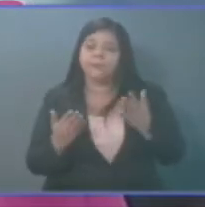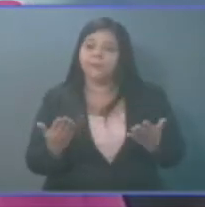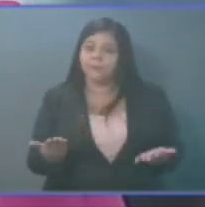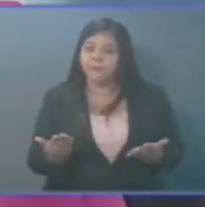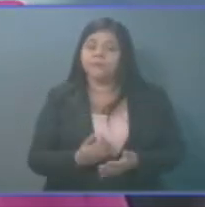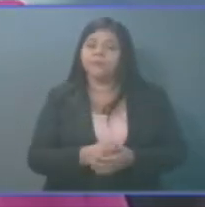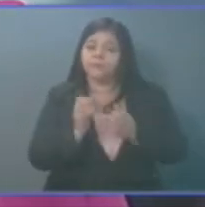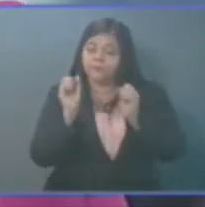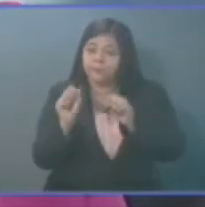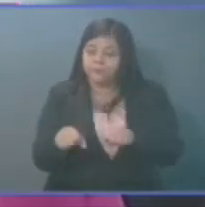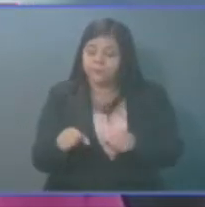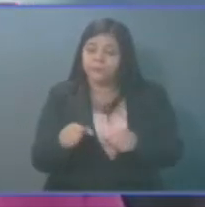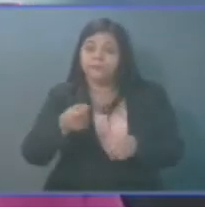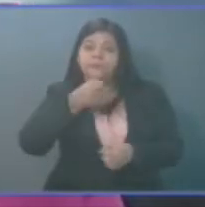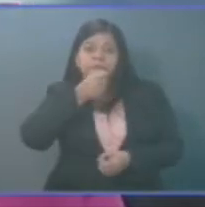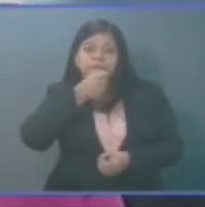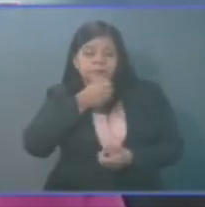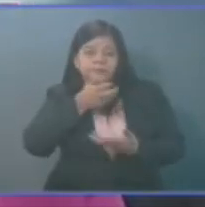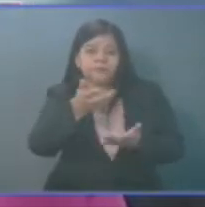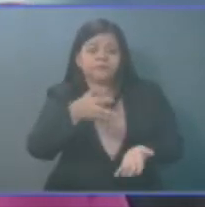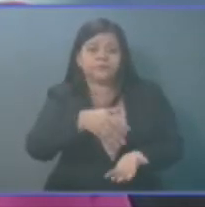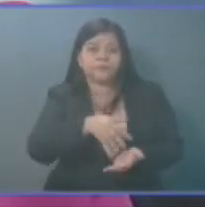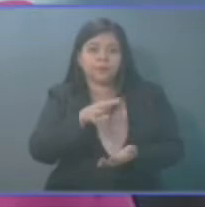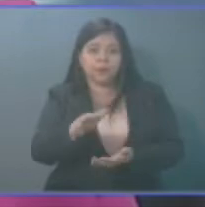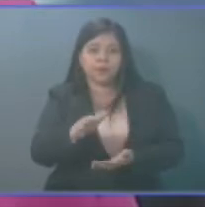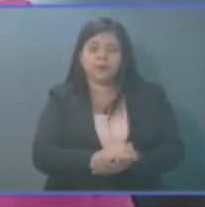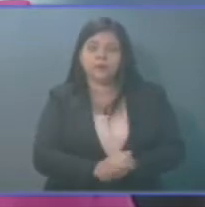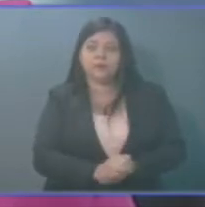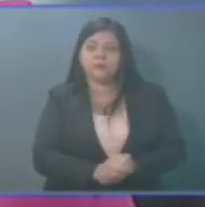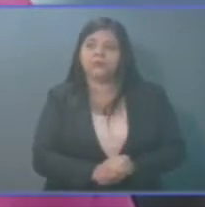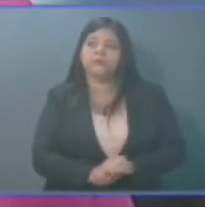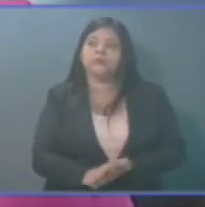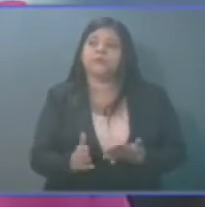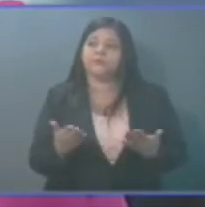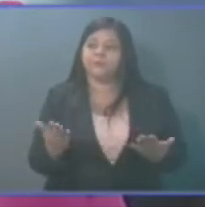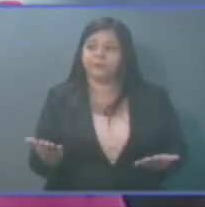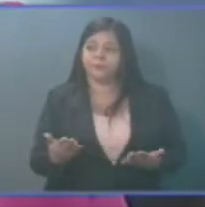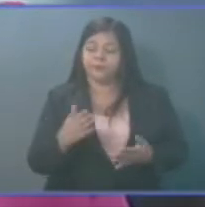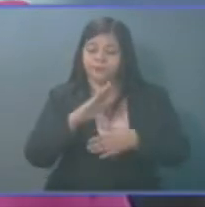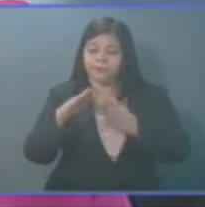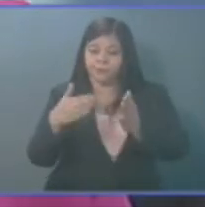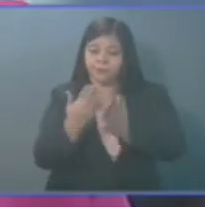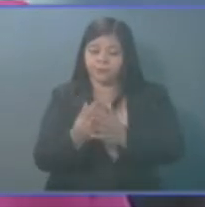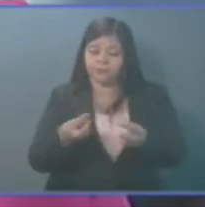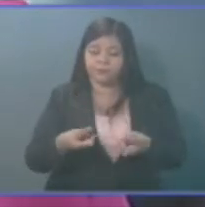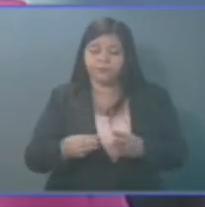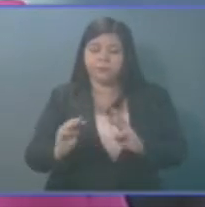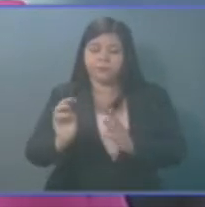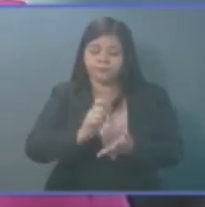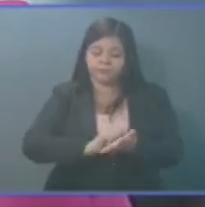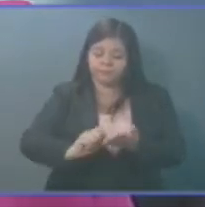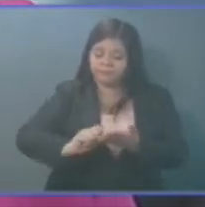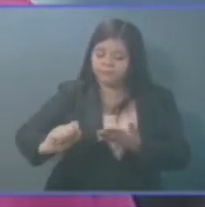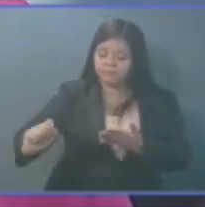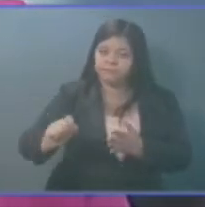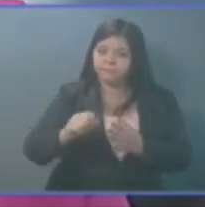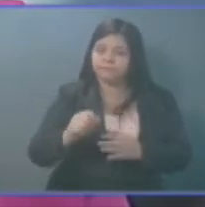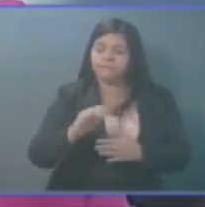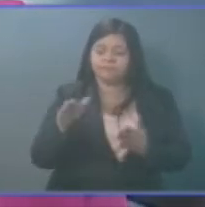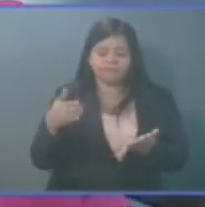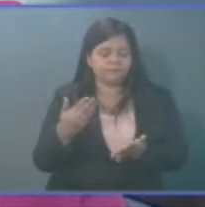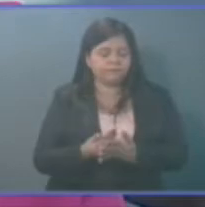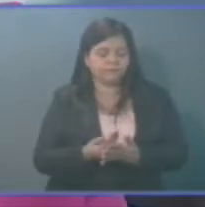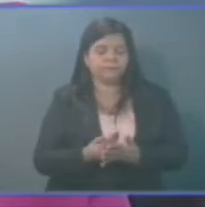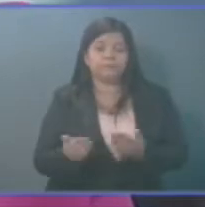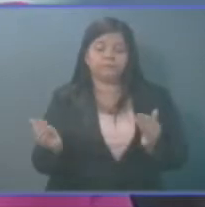sentido de emitir un pronunciamiento público en los principales medios escritos de circulación nacional, así como